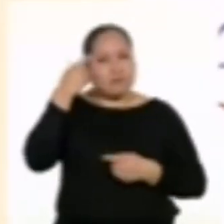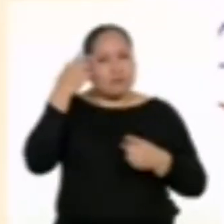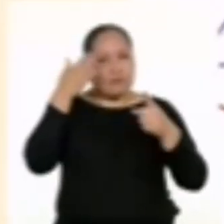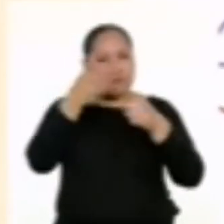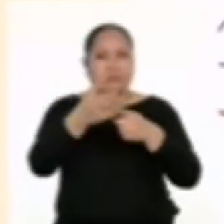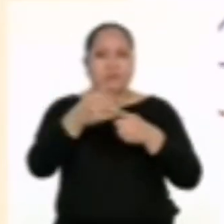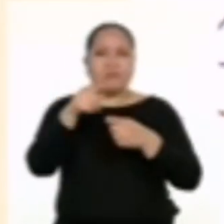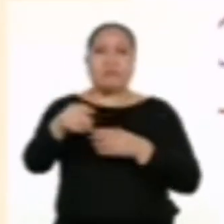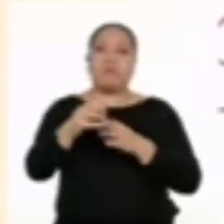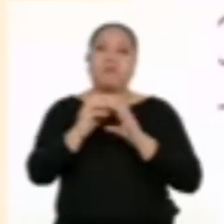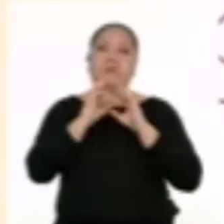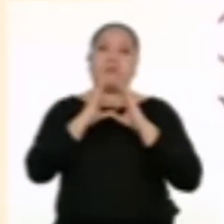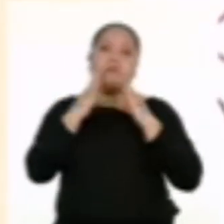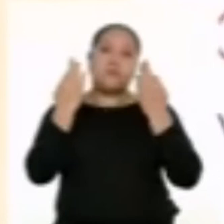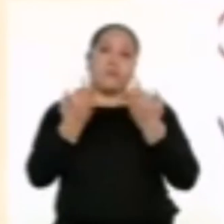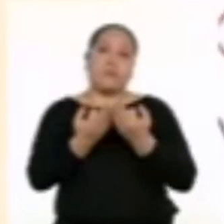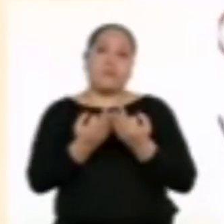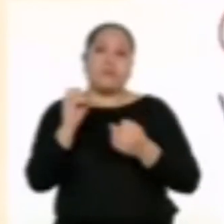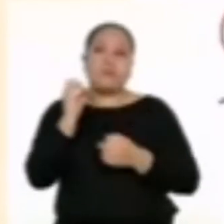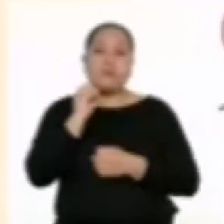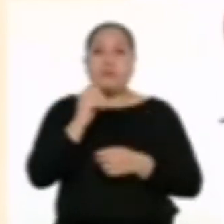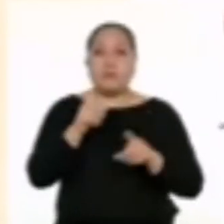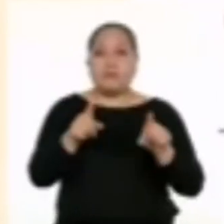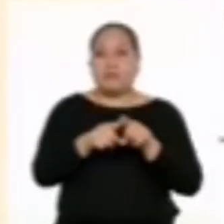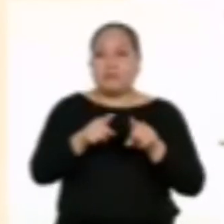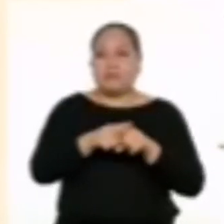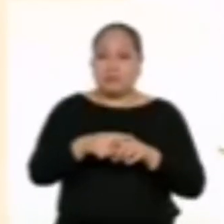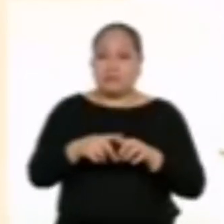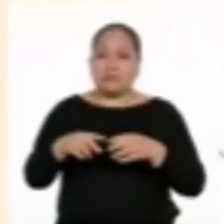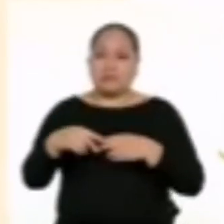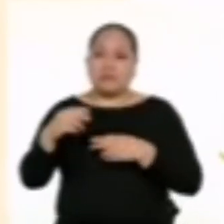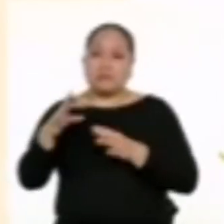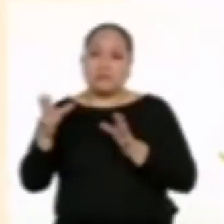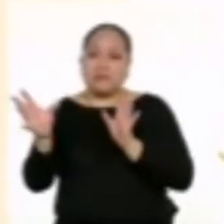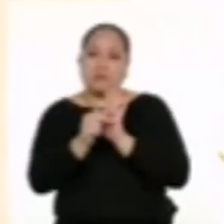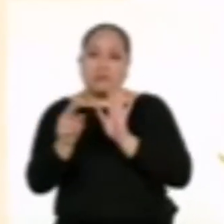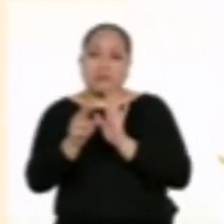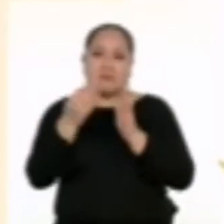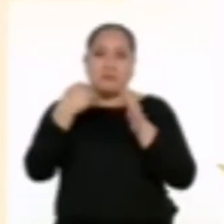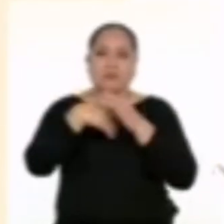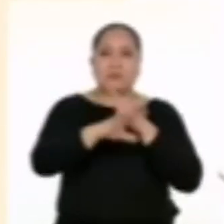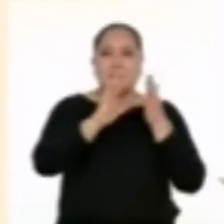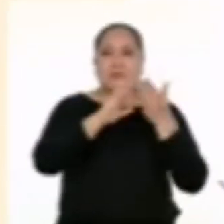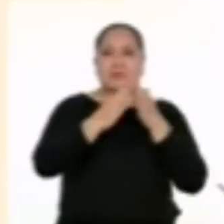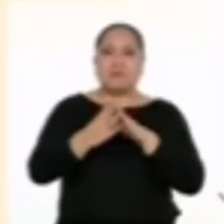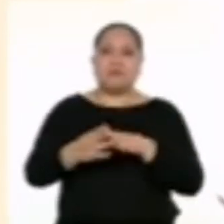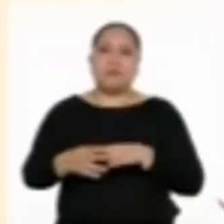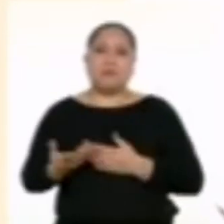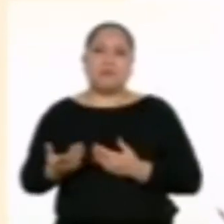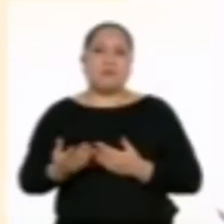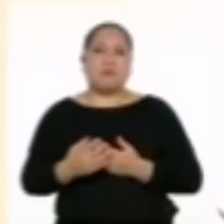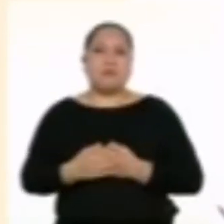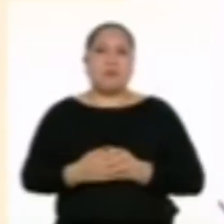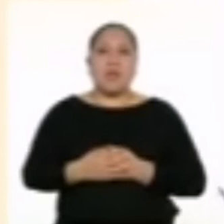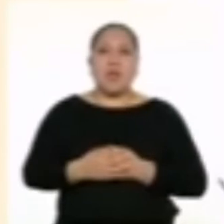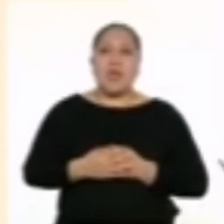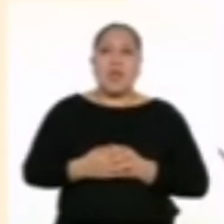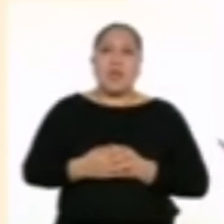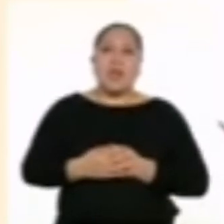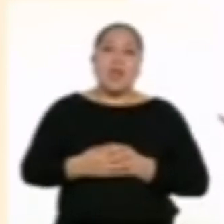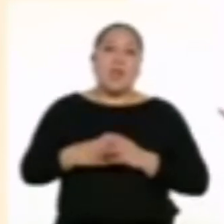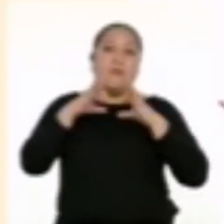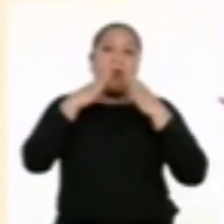Principalmente a la familia, pero podrían ser acciones replicables en el barrio. Entonces también incluiremos al barrio, la comunidad y el